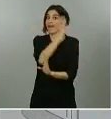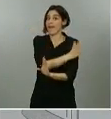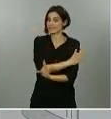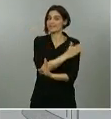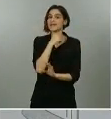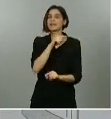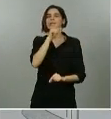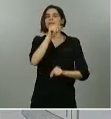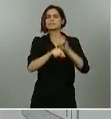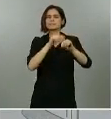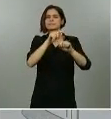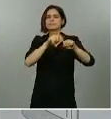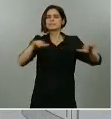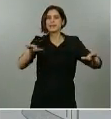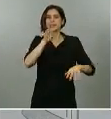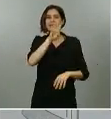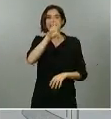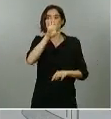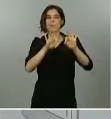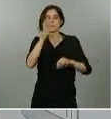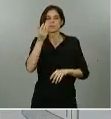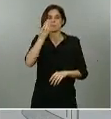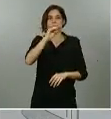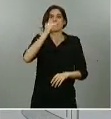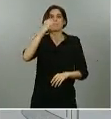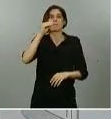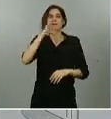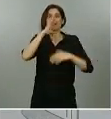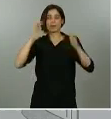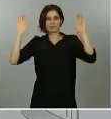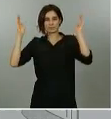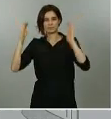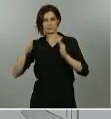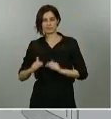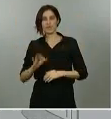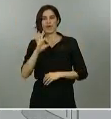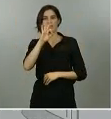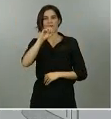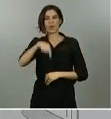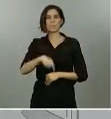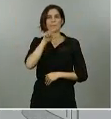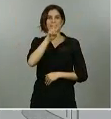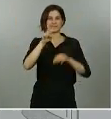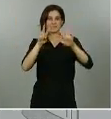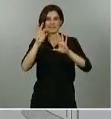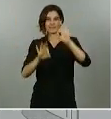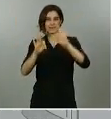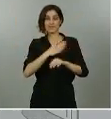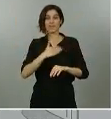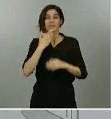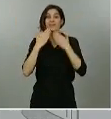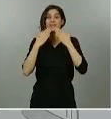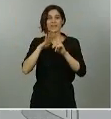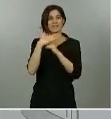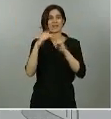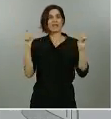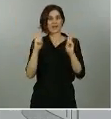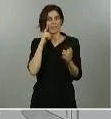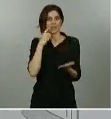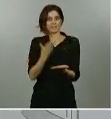35% y hoy estamos en el 0,27%. El estado de alarma funciona y está siendo, en consecuencia, muy